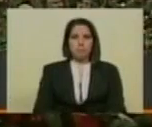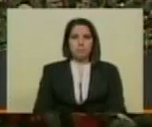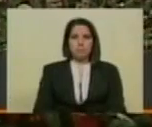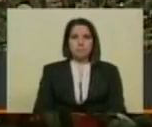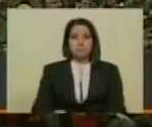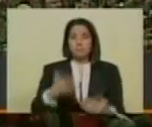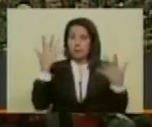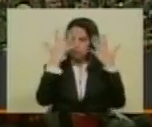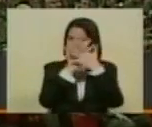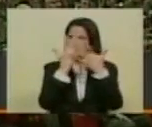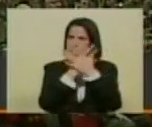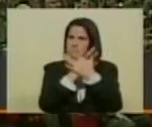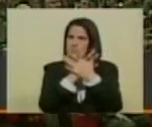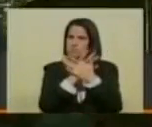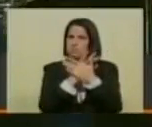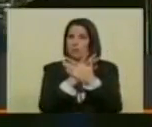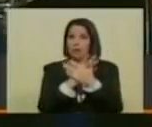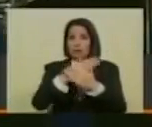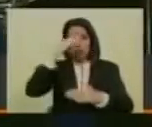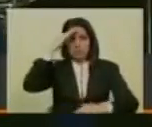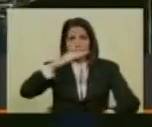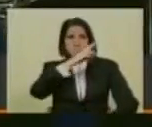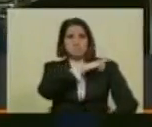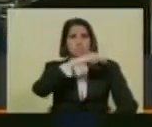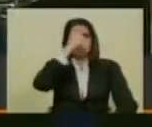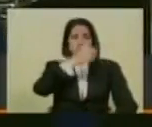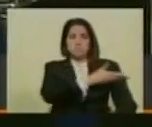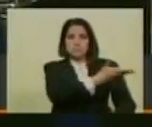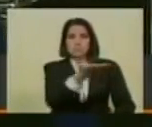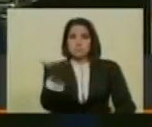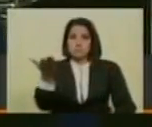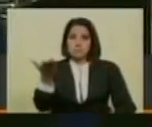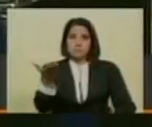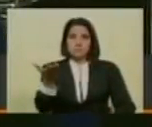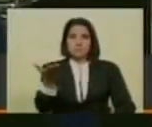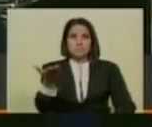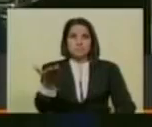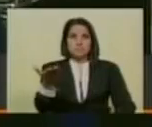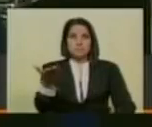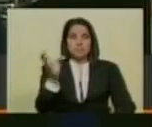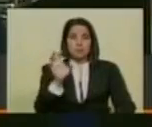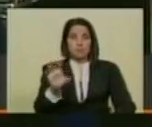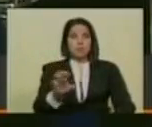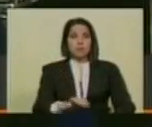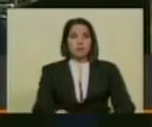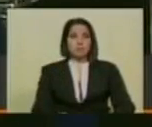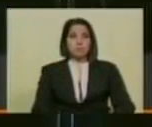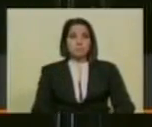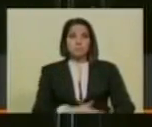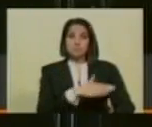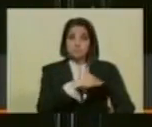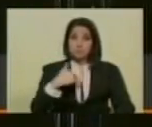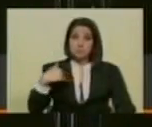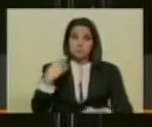Dudo, general en jefe, almirante en jefe, generales, almirantes de la patria, queridos